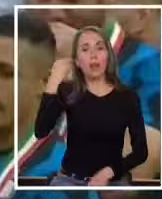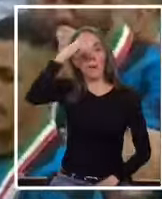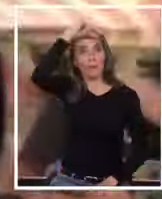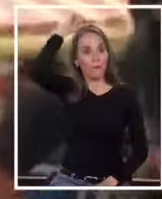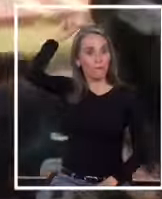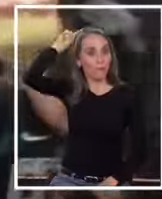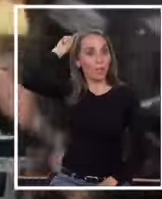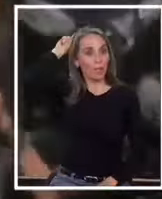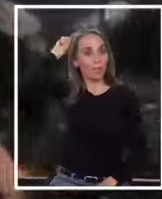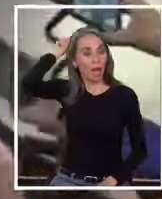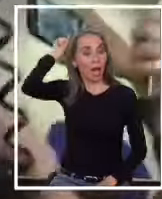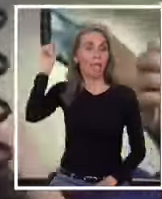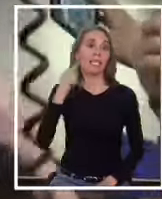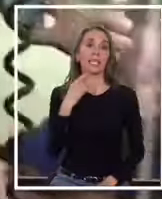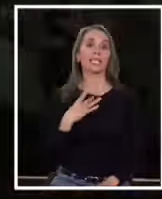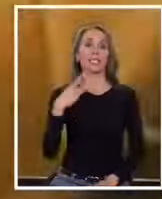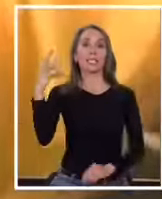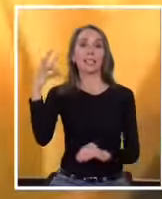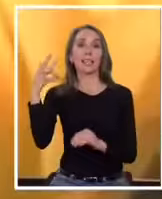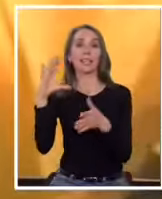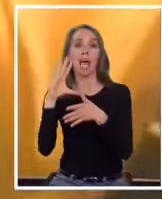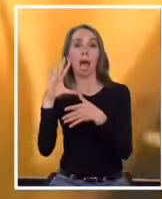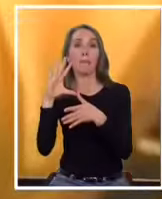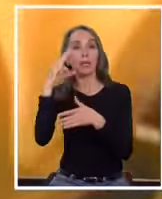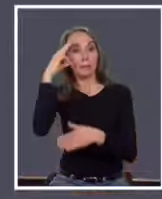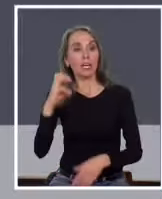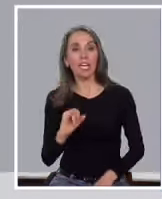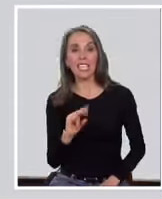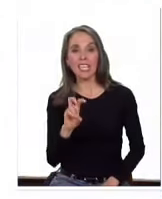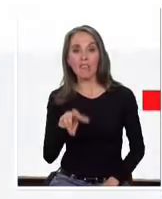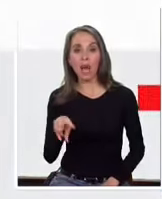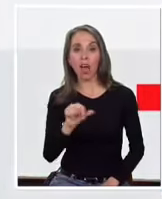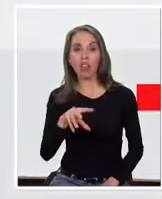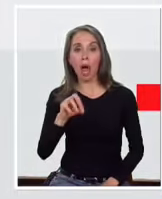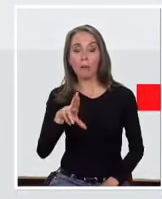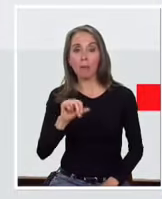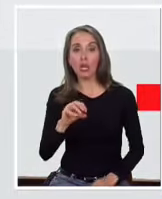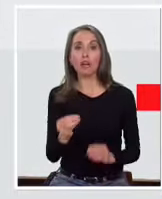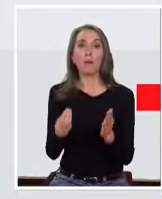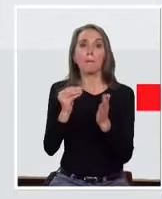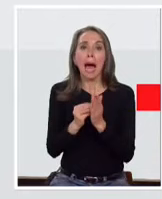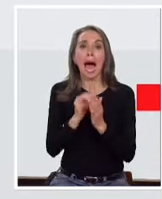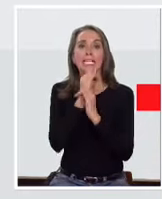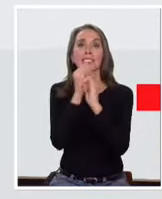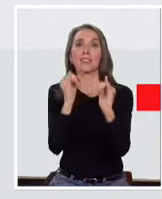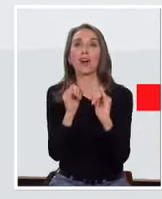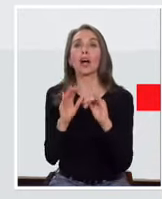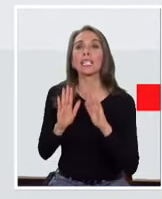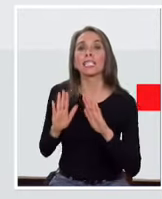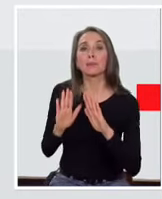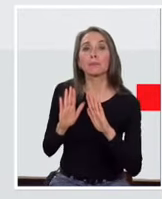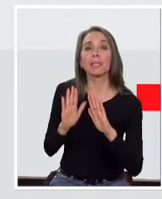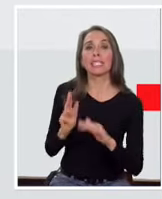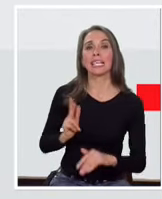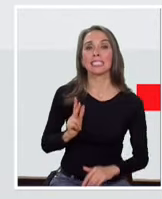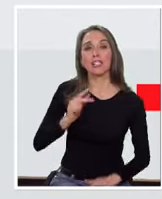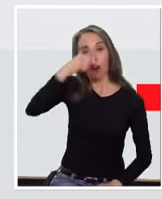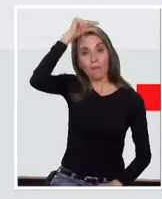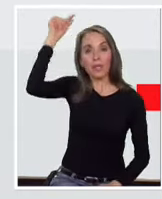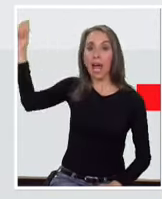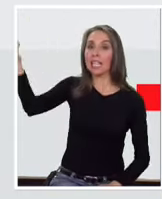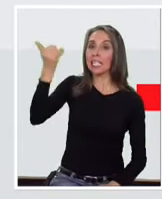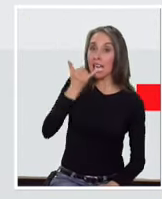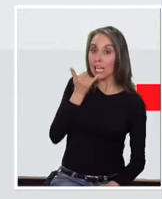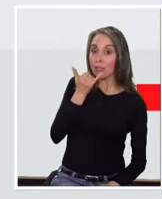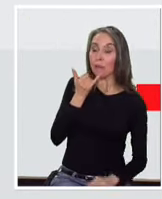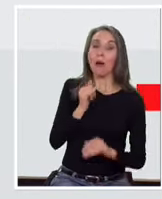Arturo Vidal y el América de México. Iván Zamorano se encargó de amplificarlo. Está esperando el llamado al señor Arturo Vidal, que después